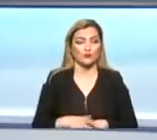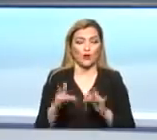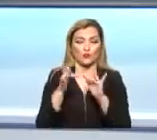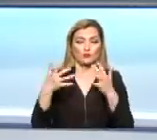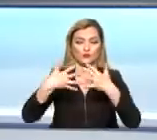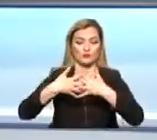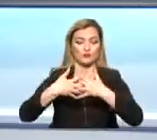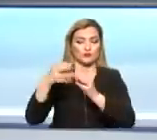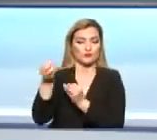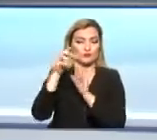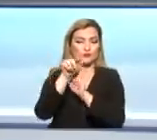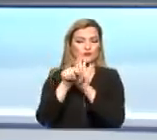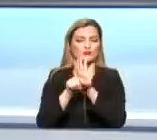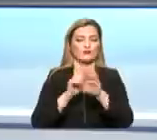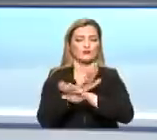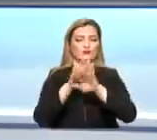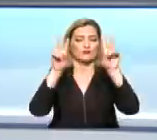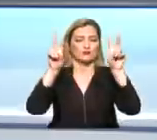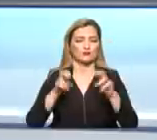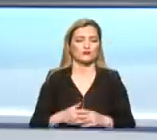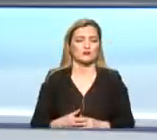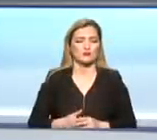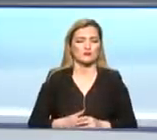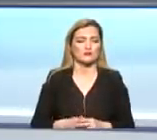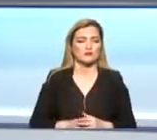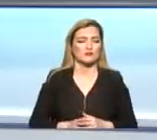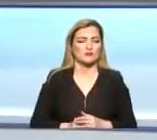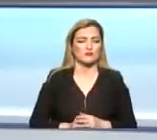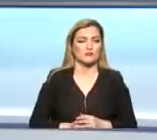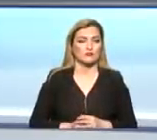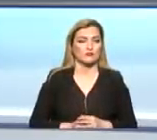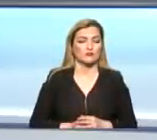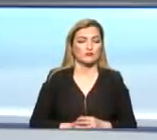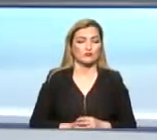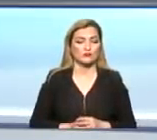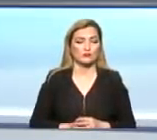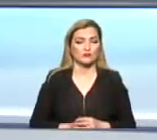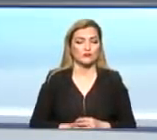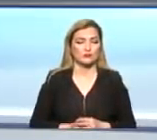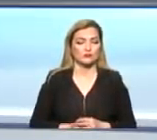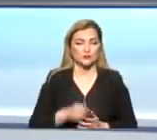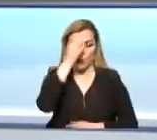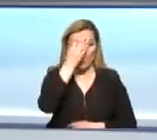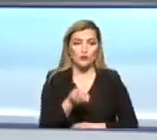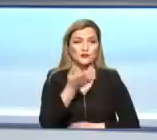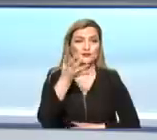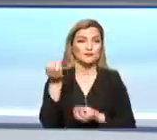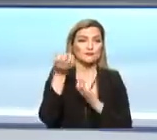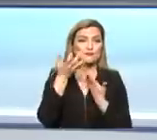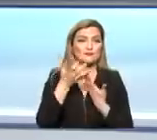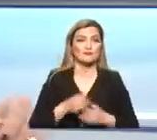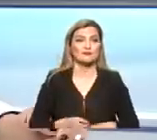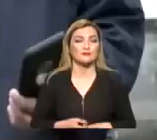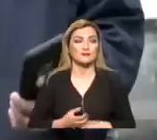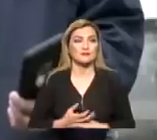hacemos contacto para que nos dé más información sobre la decisión que ha tomado uno de los 6 cantones de esta provincia. Buenos días, Jairo, adelante.